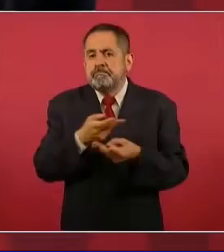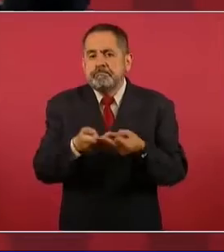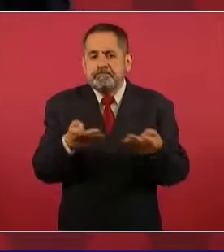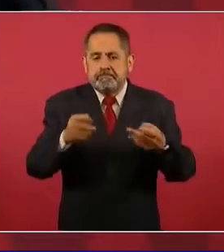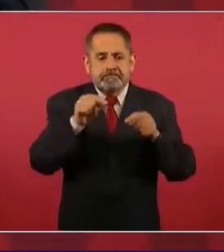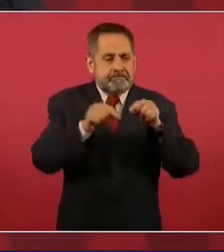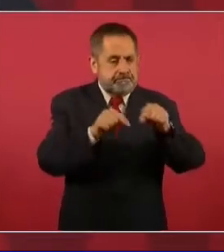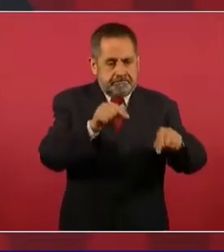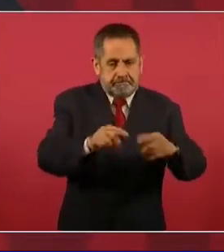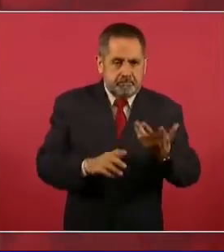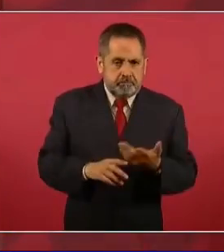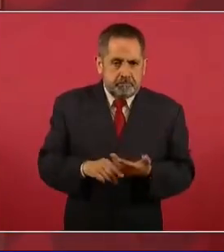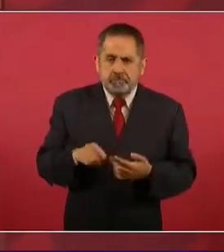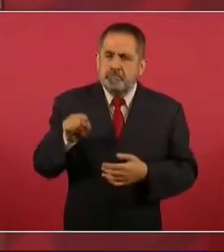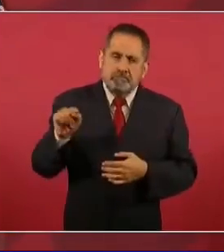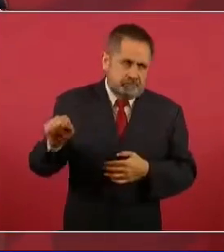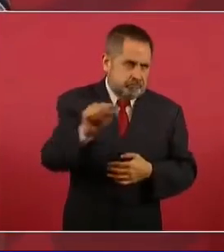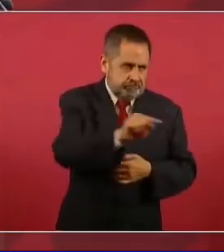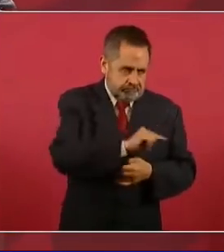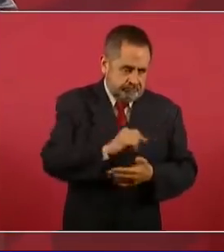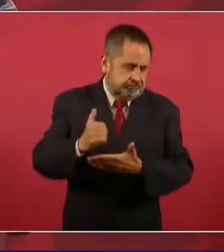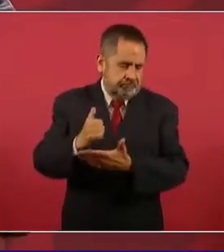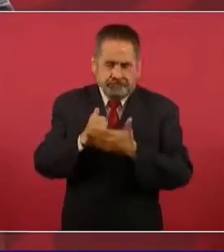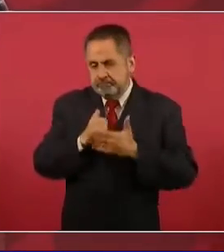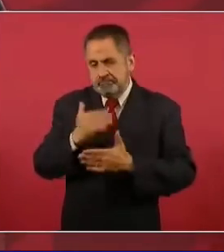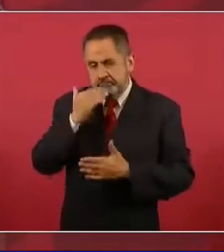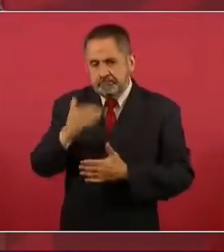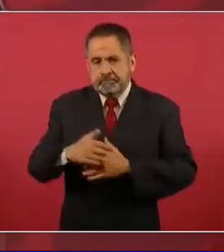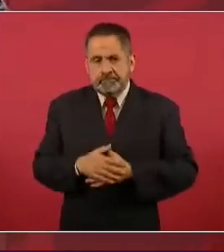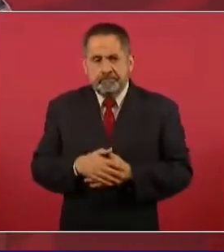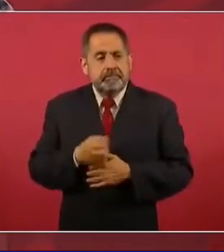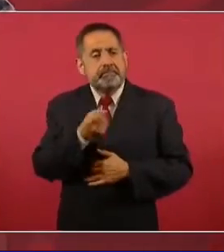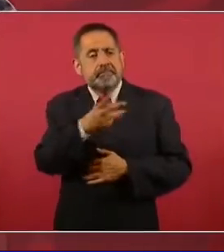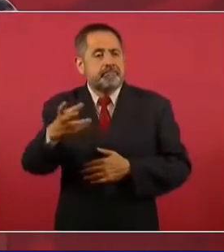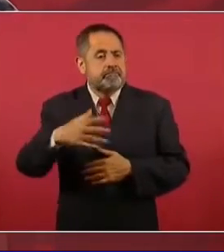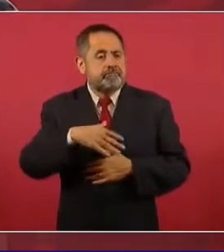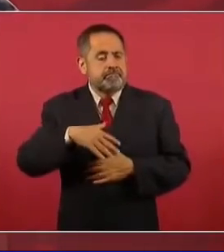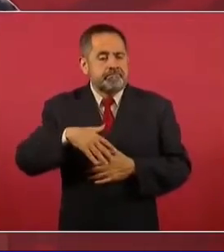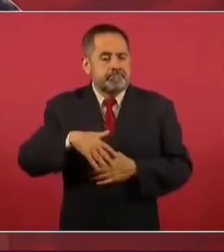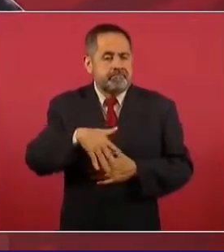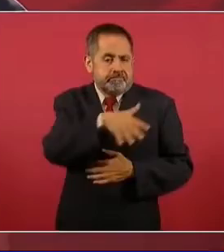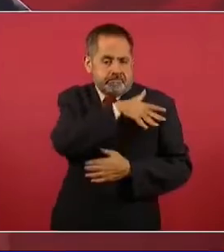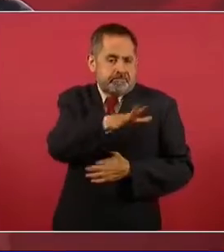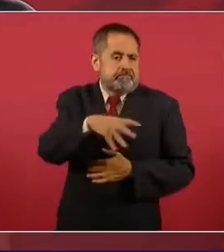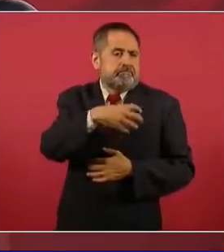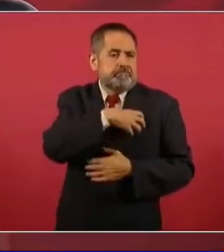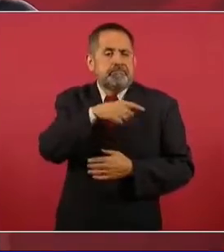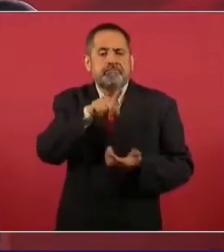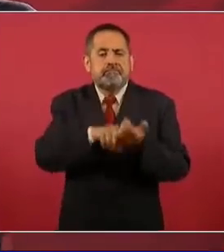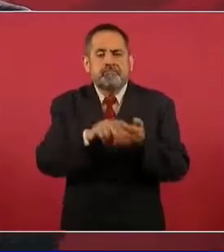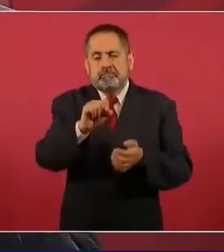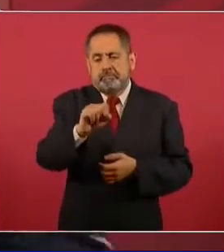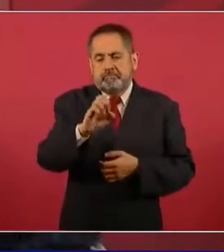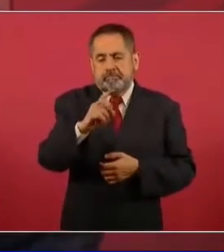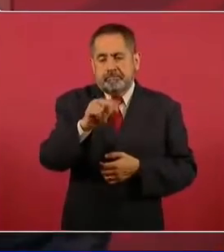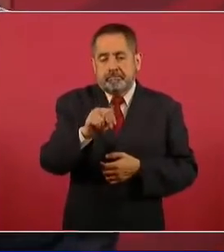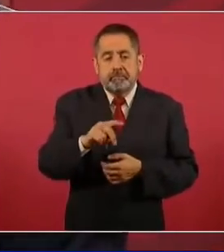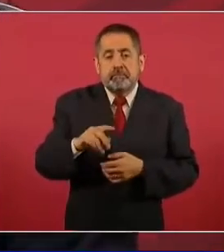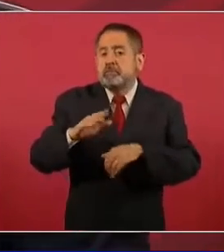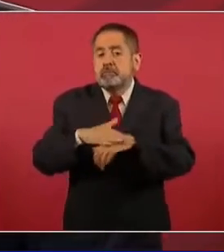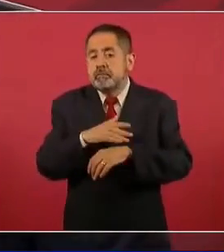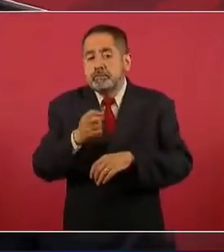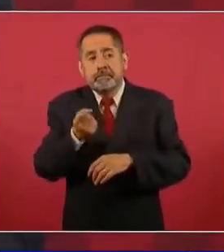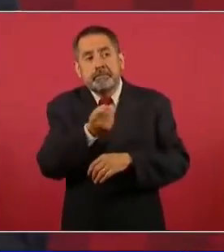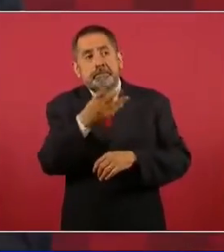y nos están ayudando, comandantes de la Defensa Nacional, porque quienes están